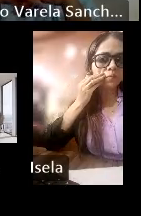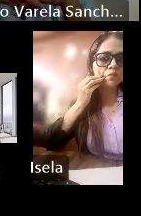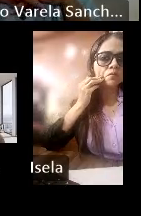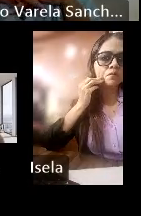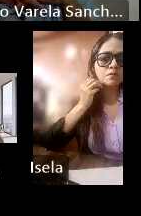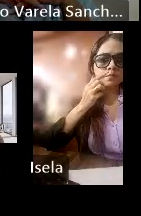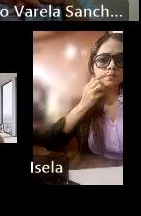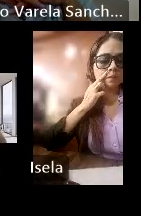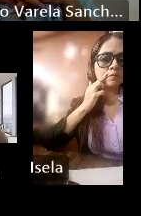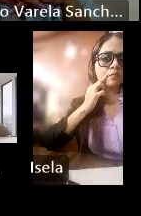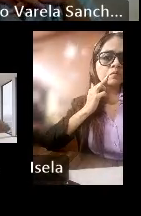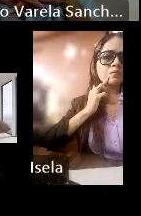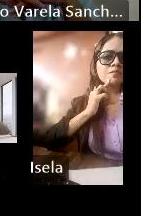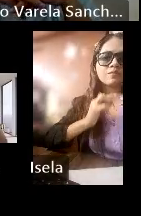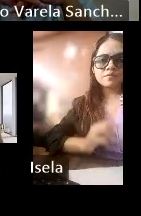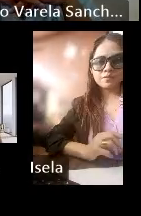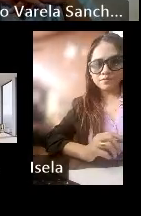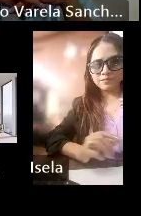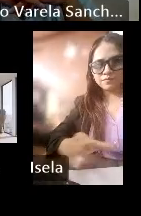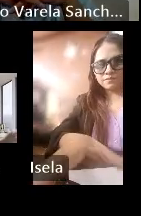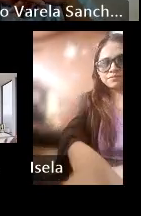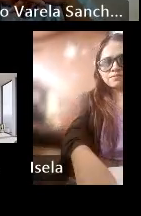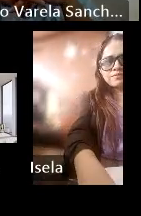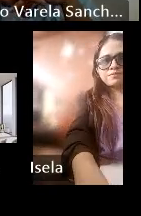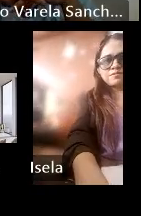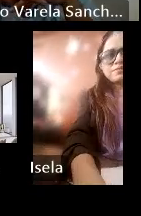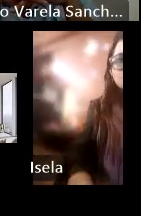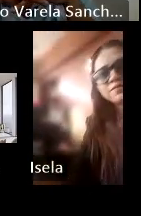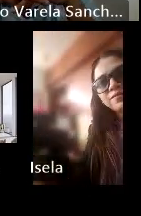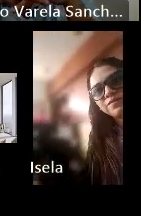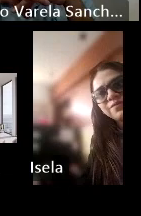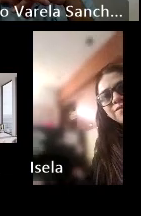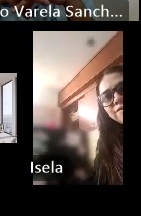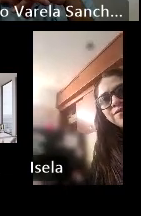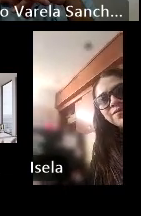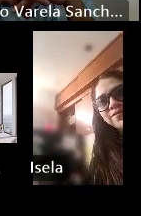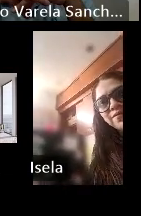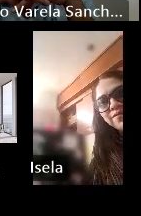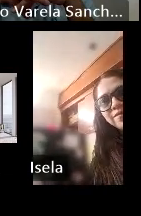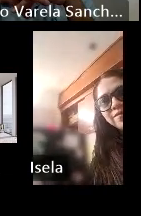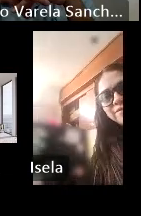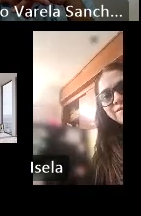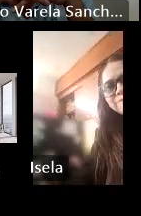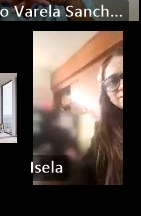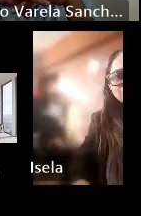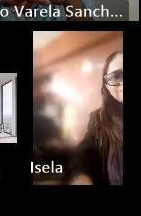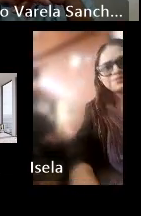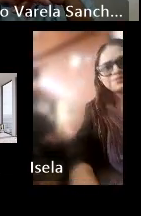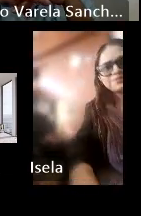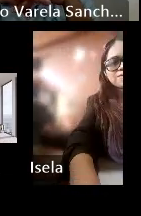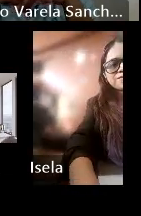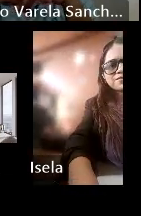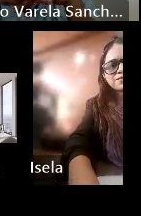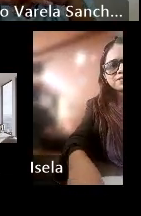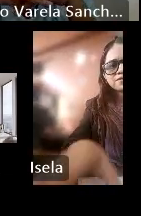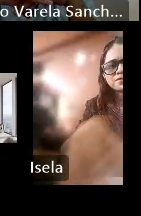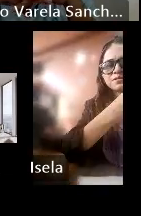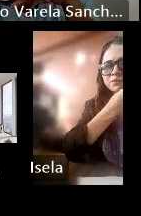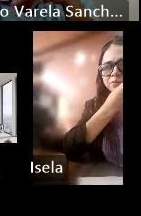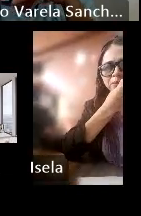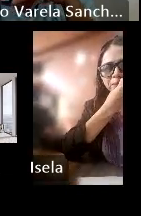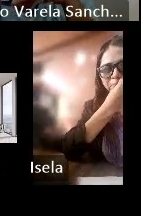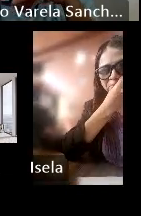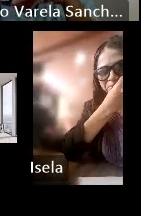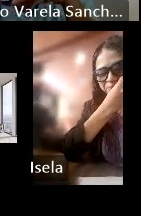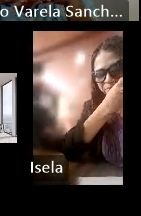lo veo parpadear, maestro, por favor, muévase tantito. Disculpen, es que sí me tensiona esta cuestión, pero bueno. Vamos